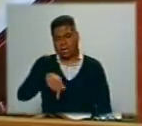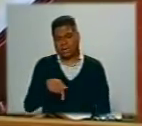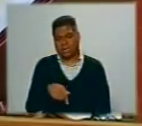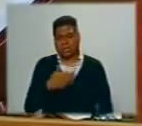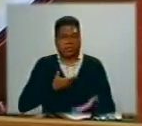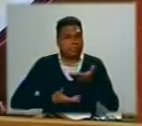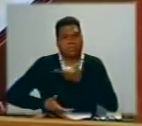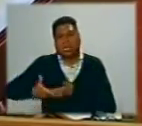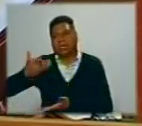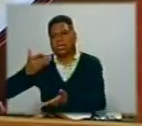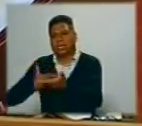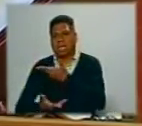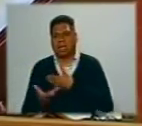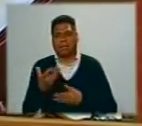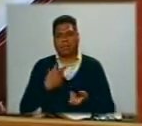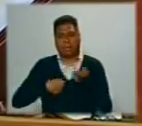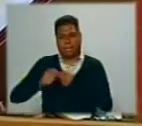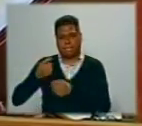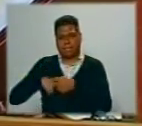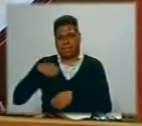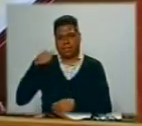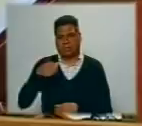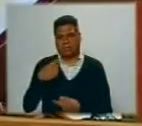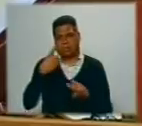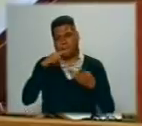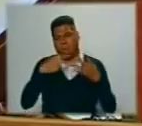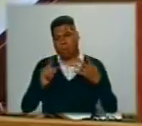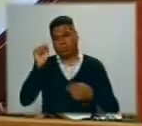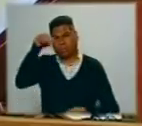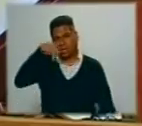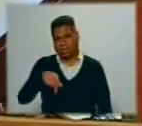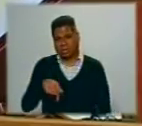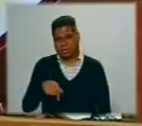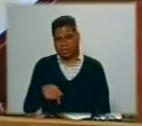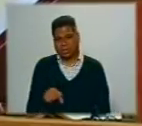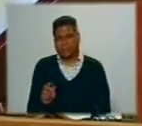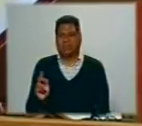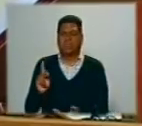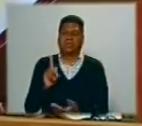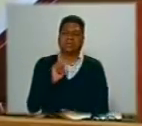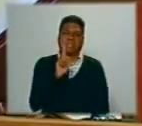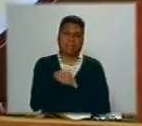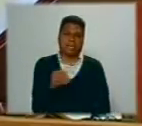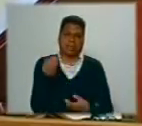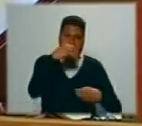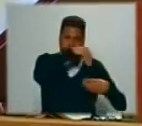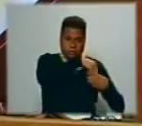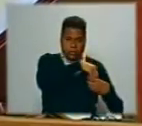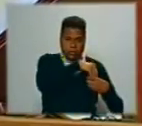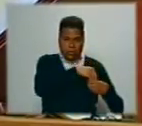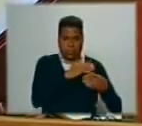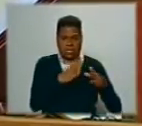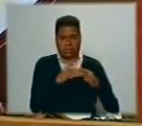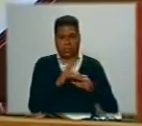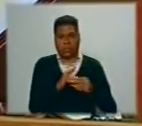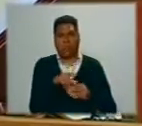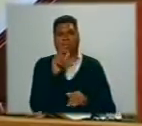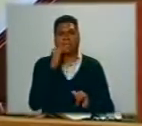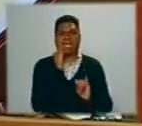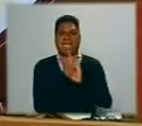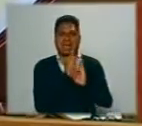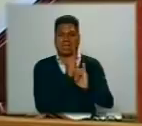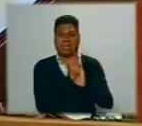intercambio, distribución y comercialización de los bienes y servicios, incluidas las que se realizan a través de medios electrónicos, así como